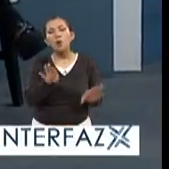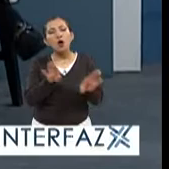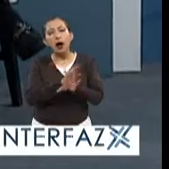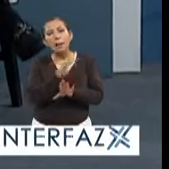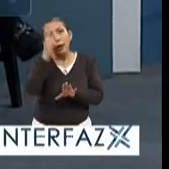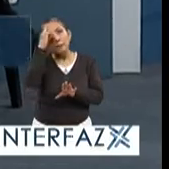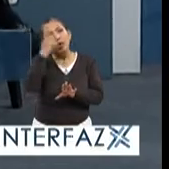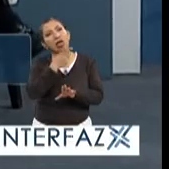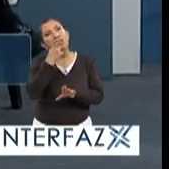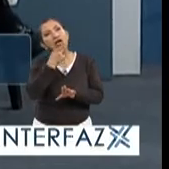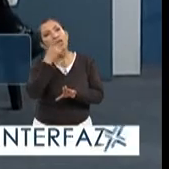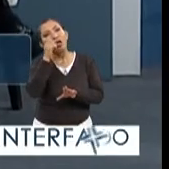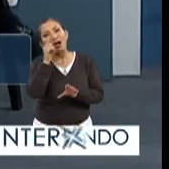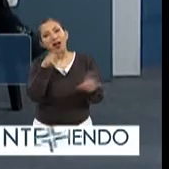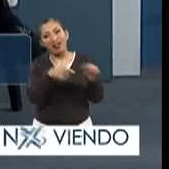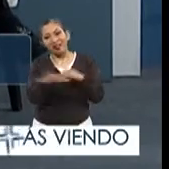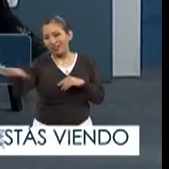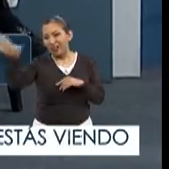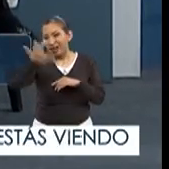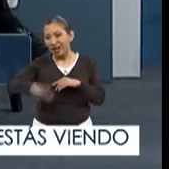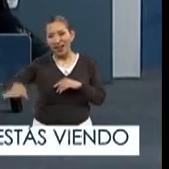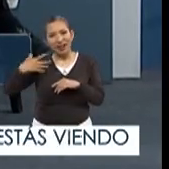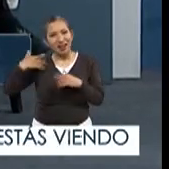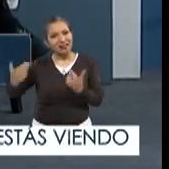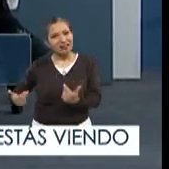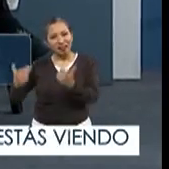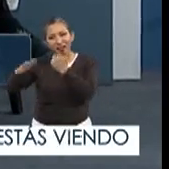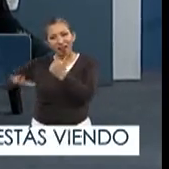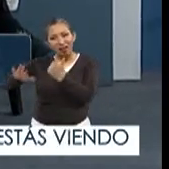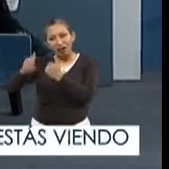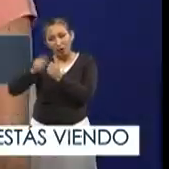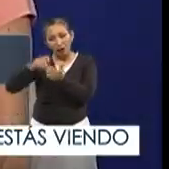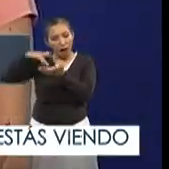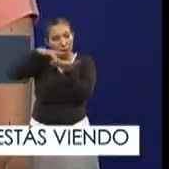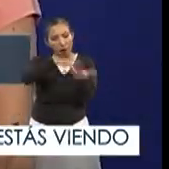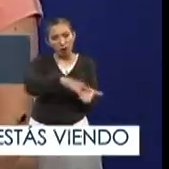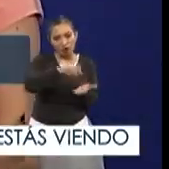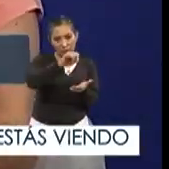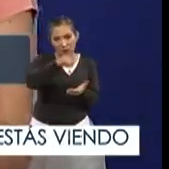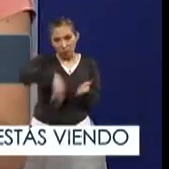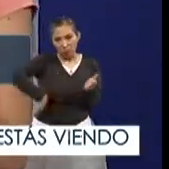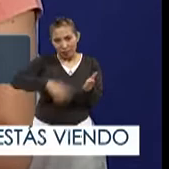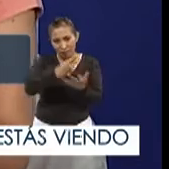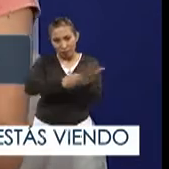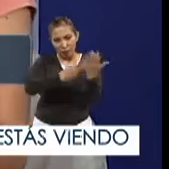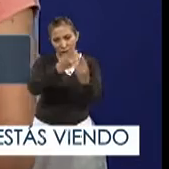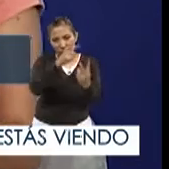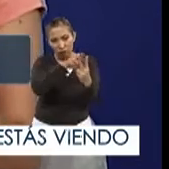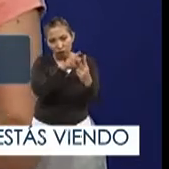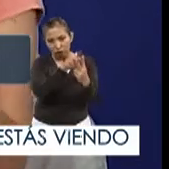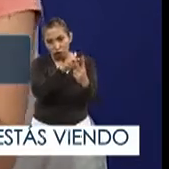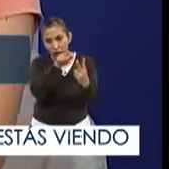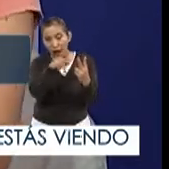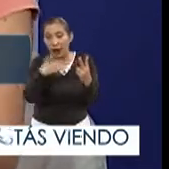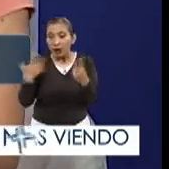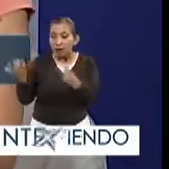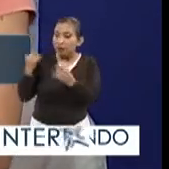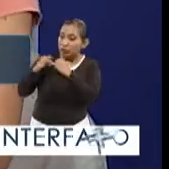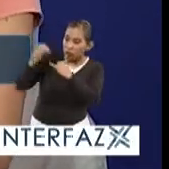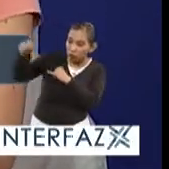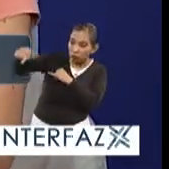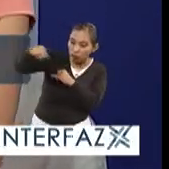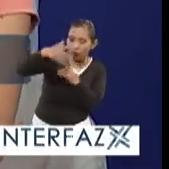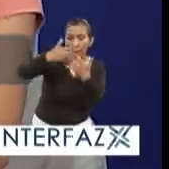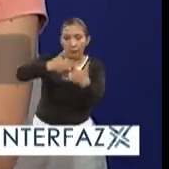esta retórica, ¿no? Desde el ámbito del emprendimiento, obviamente con estos apoyos que nos mencionas, e involucrando a